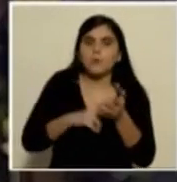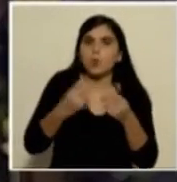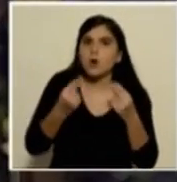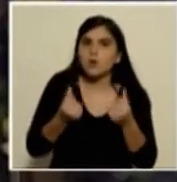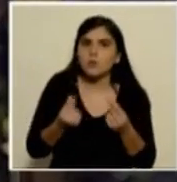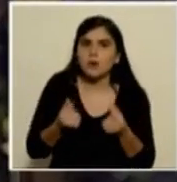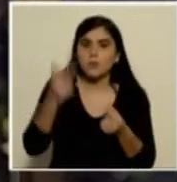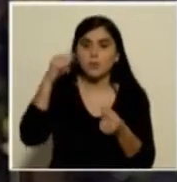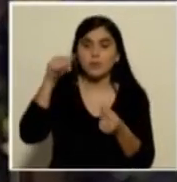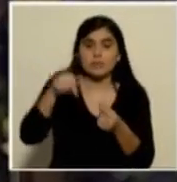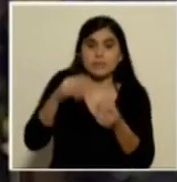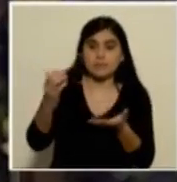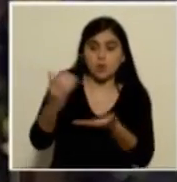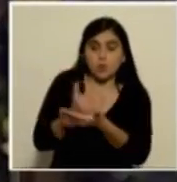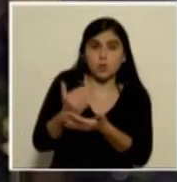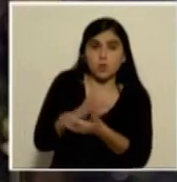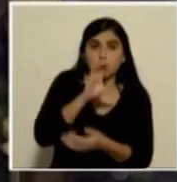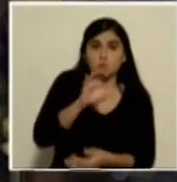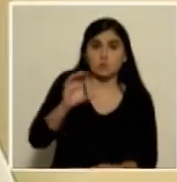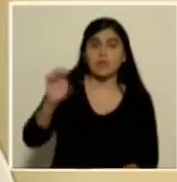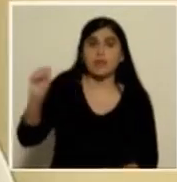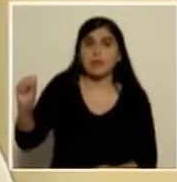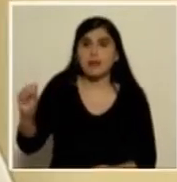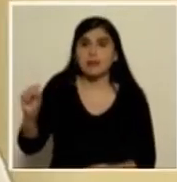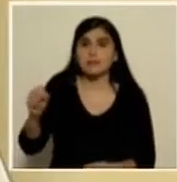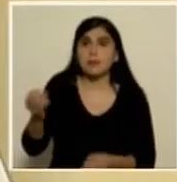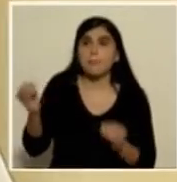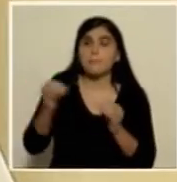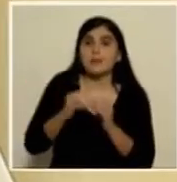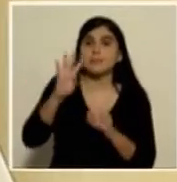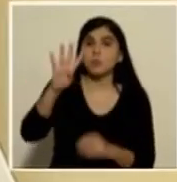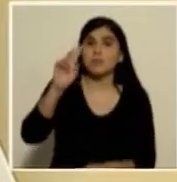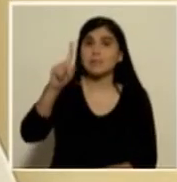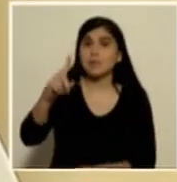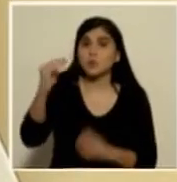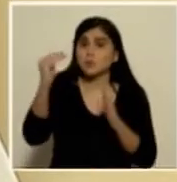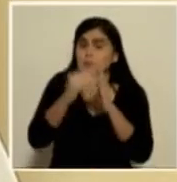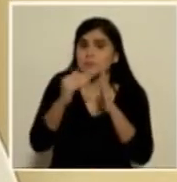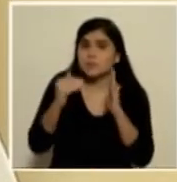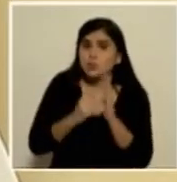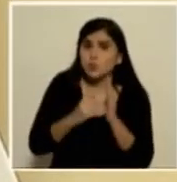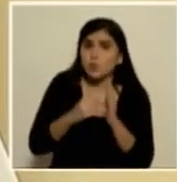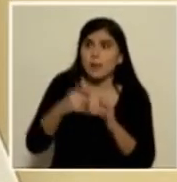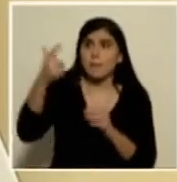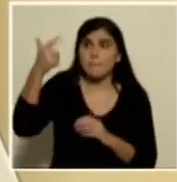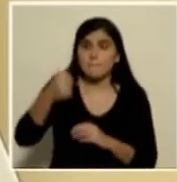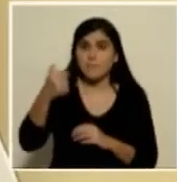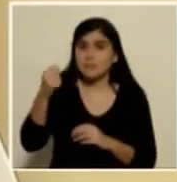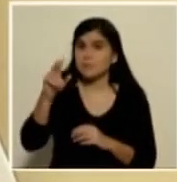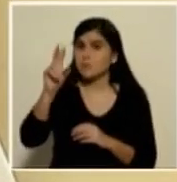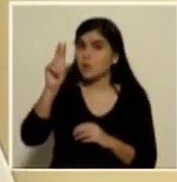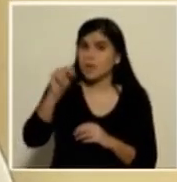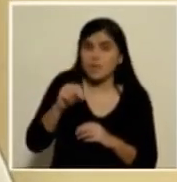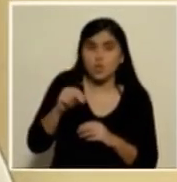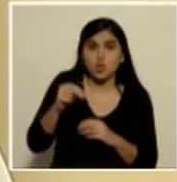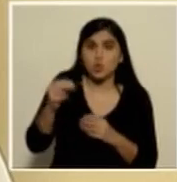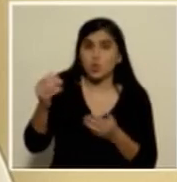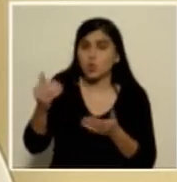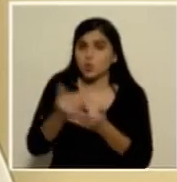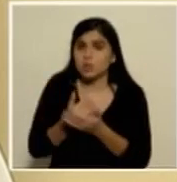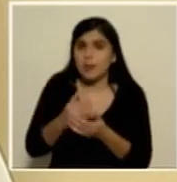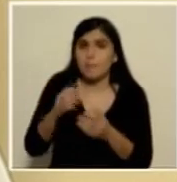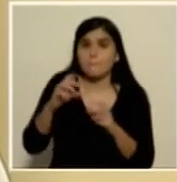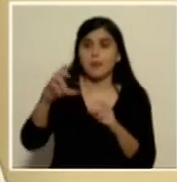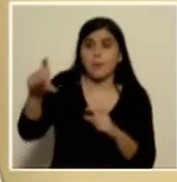de la caja de base mínima contributiva, más de 41.000 millones, están las pensiones del régimen no contributivo, está el bono proteger,